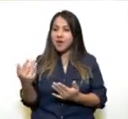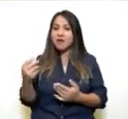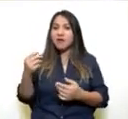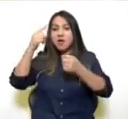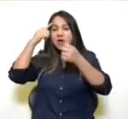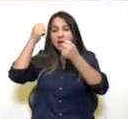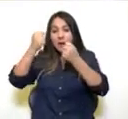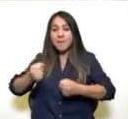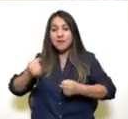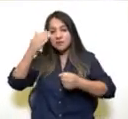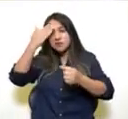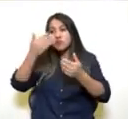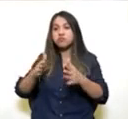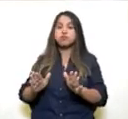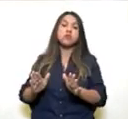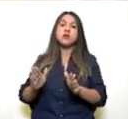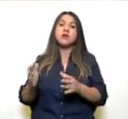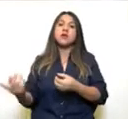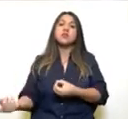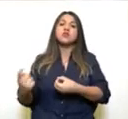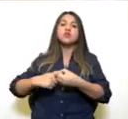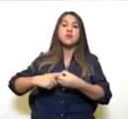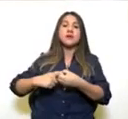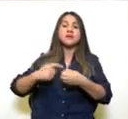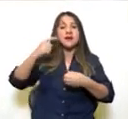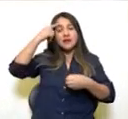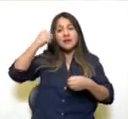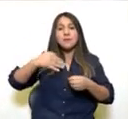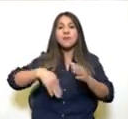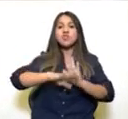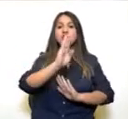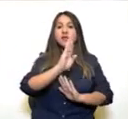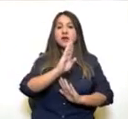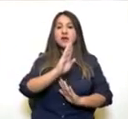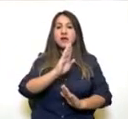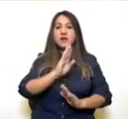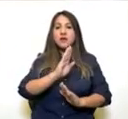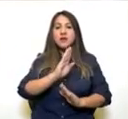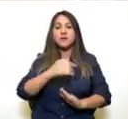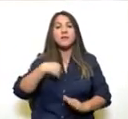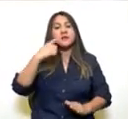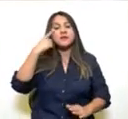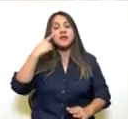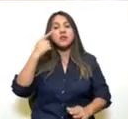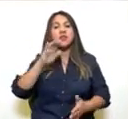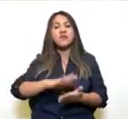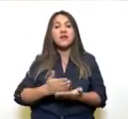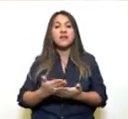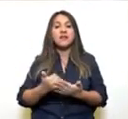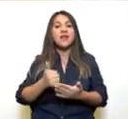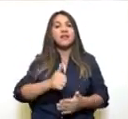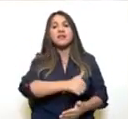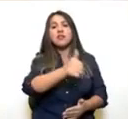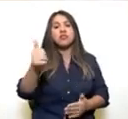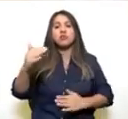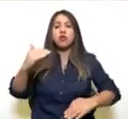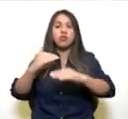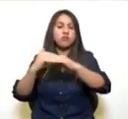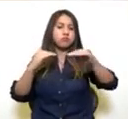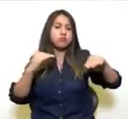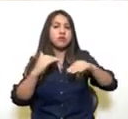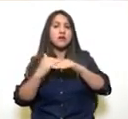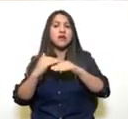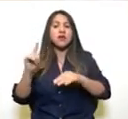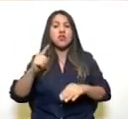sumarse a esta mayoría que tiene que traducirse a través del bien común a quien lo uno no tiene que